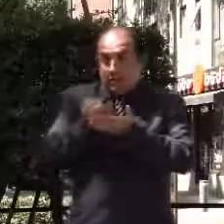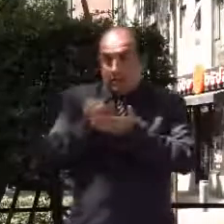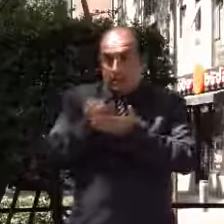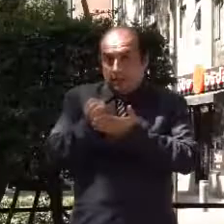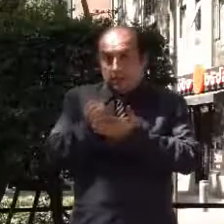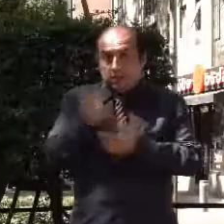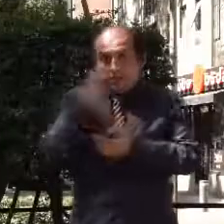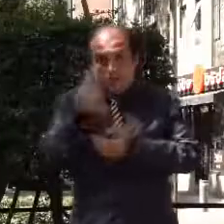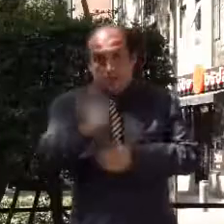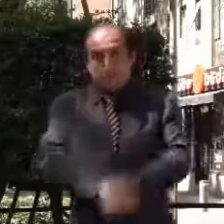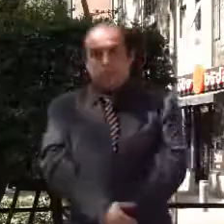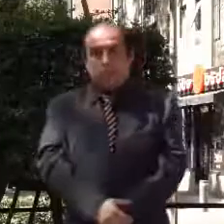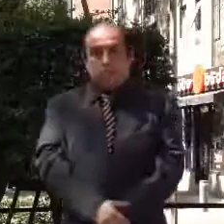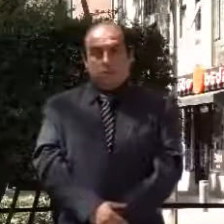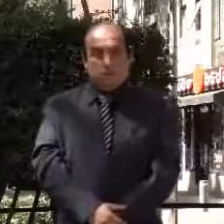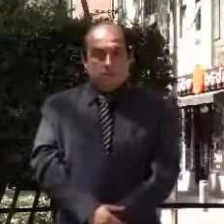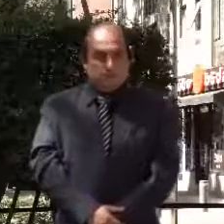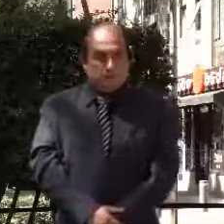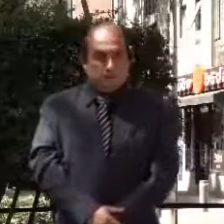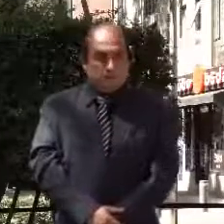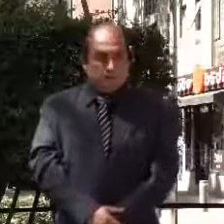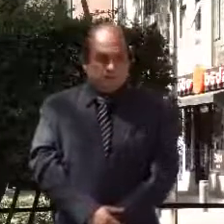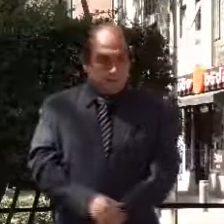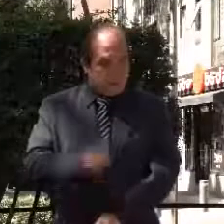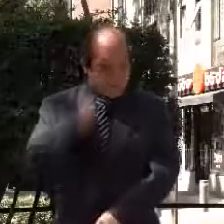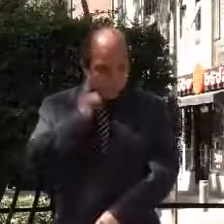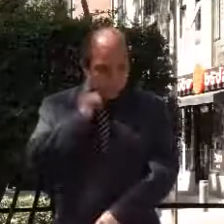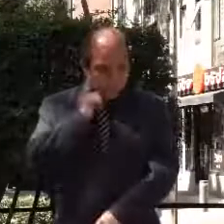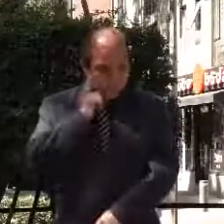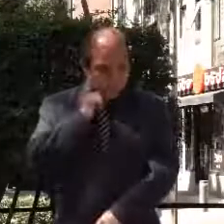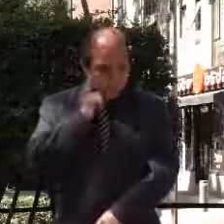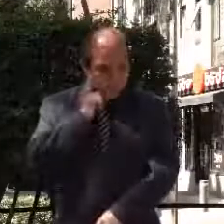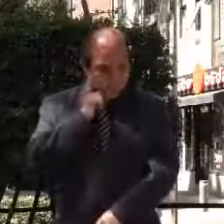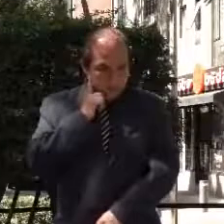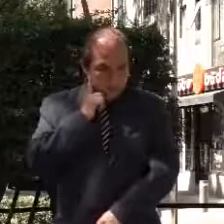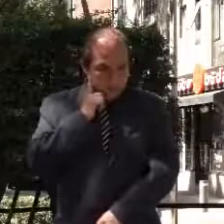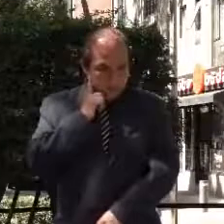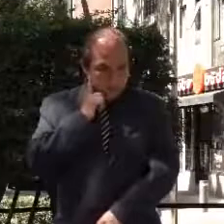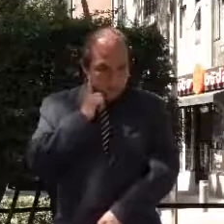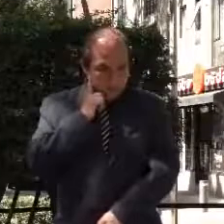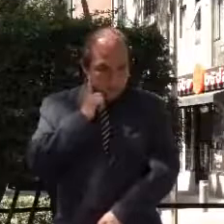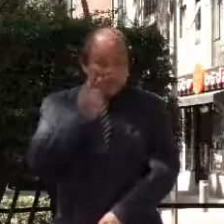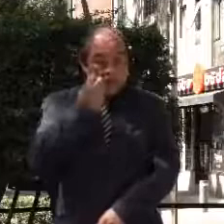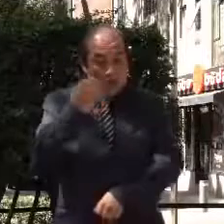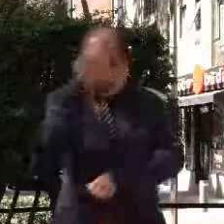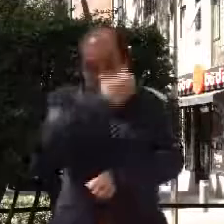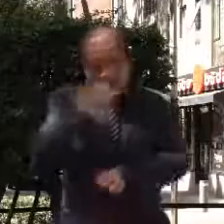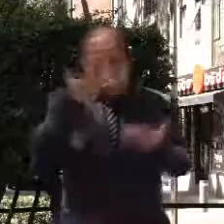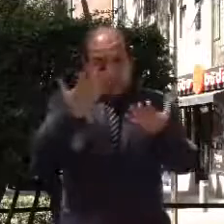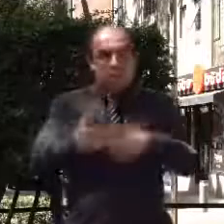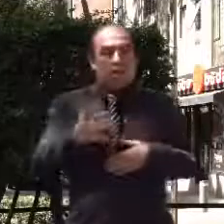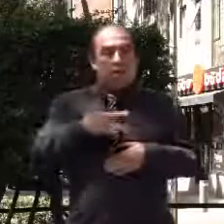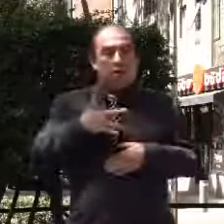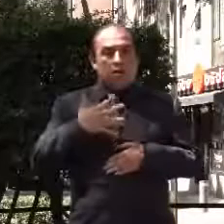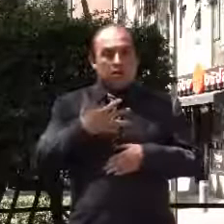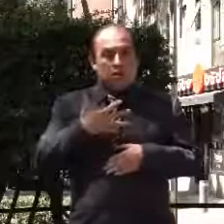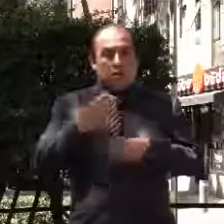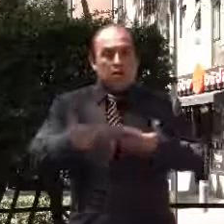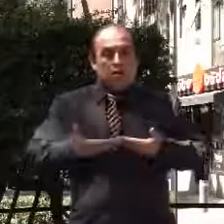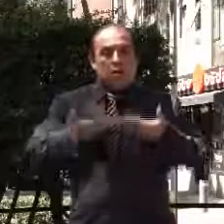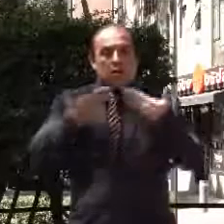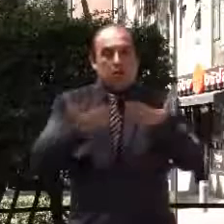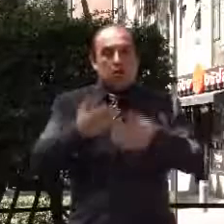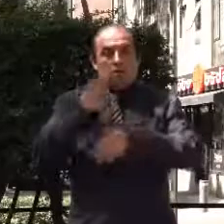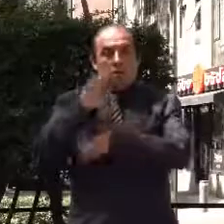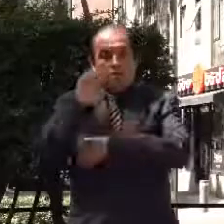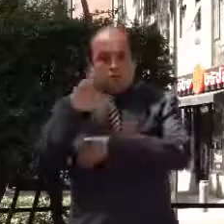tomar. A partir de esta evaluación que se hace, entonces, ¿hay confianza tanto en García Harfuch como en la fiscal?